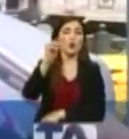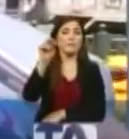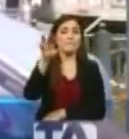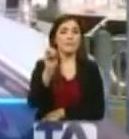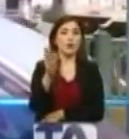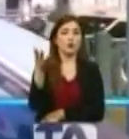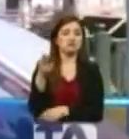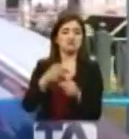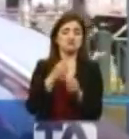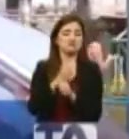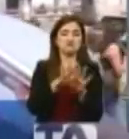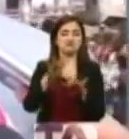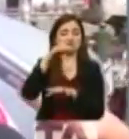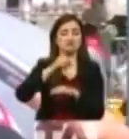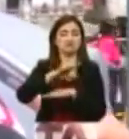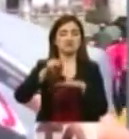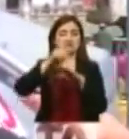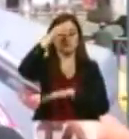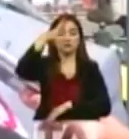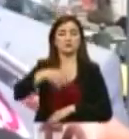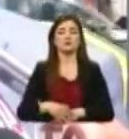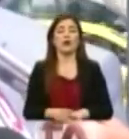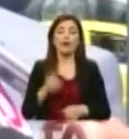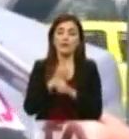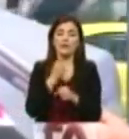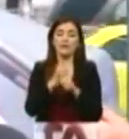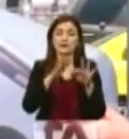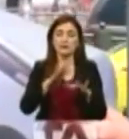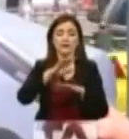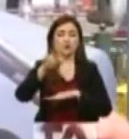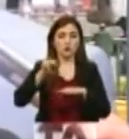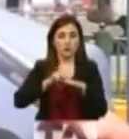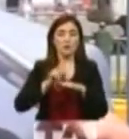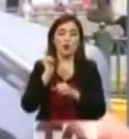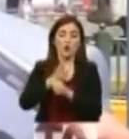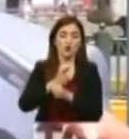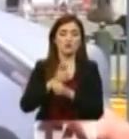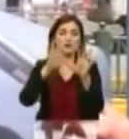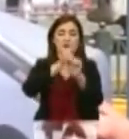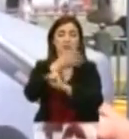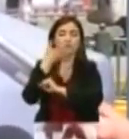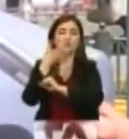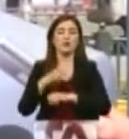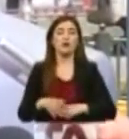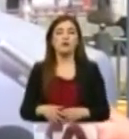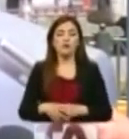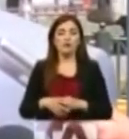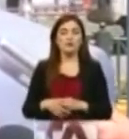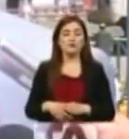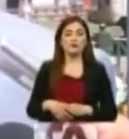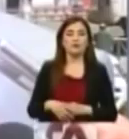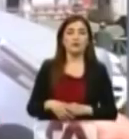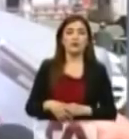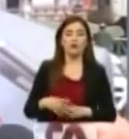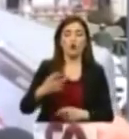Chicaiza no tenía nada que ver con la SENAIN. No solamente que trabajó para la SENAIN para ejecutar el secuestro, sino que además en consecuencia